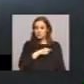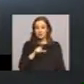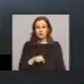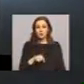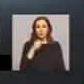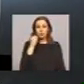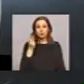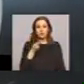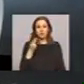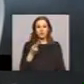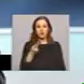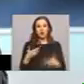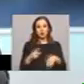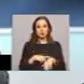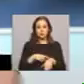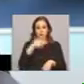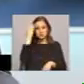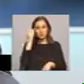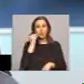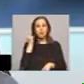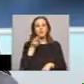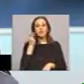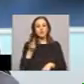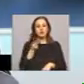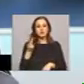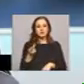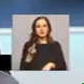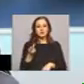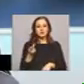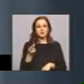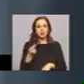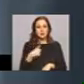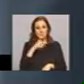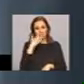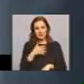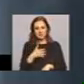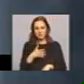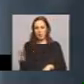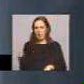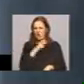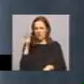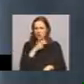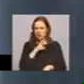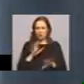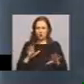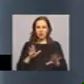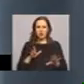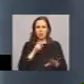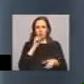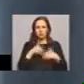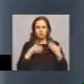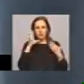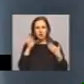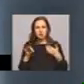¿Cómo estás viviendo estos días de Trump? A mí me parece una abominación. ¿Qué puede acontecer en Francia? No,